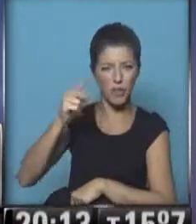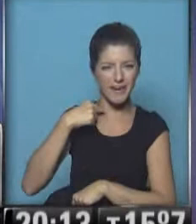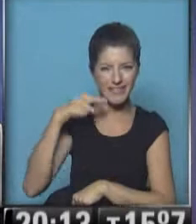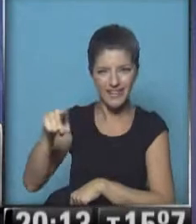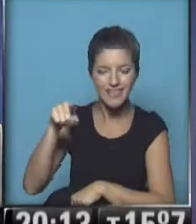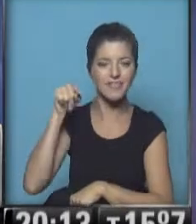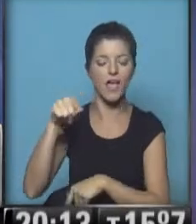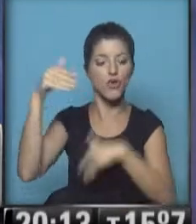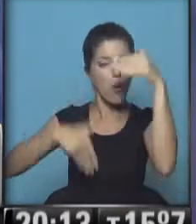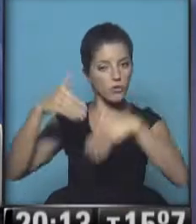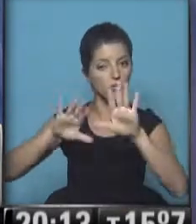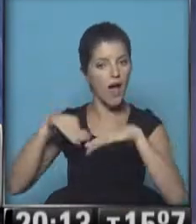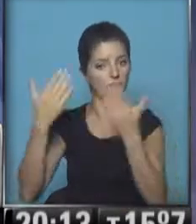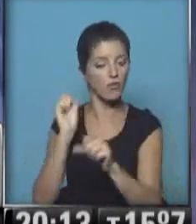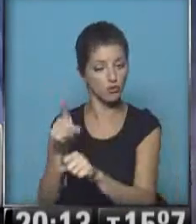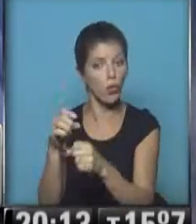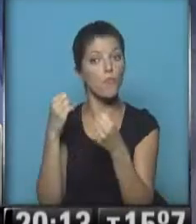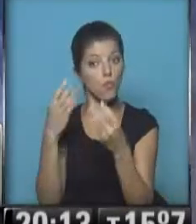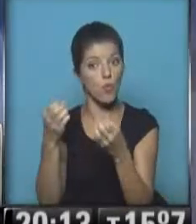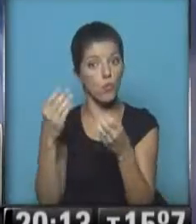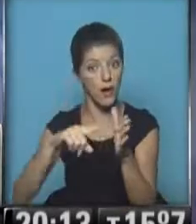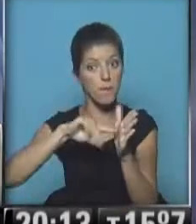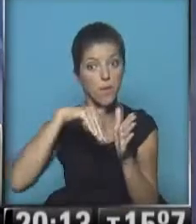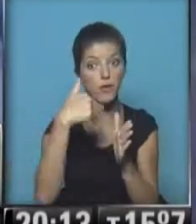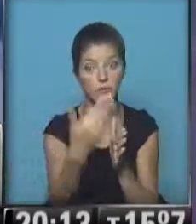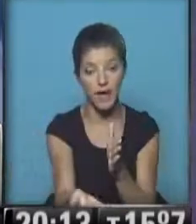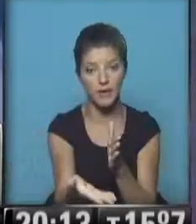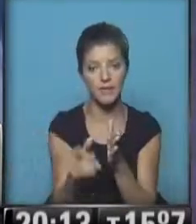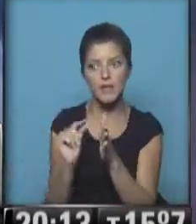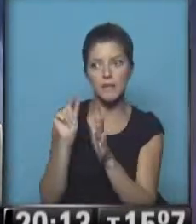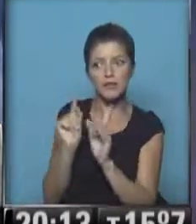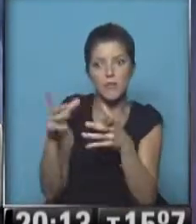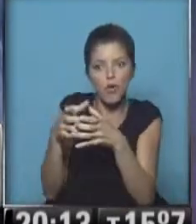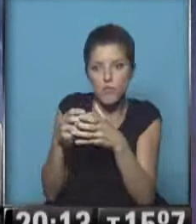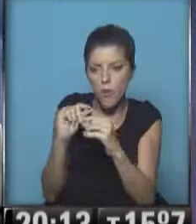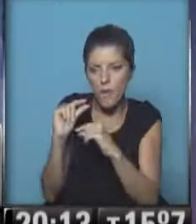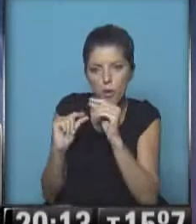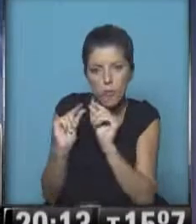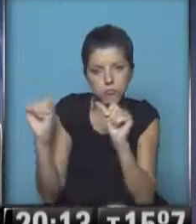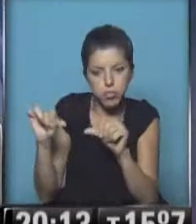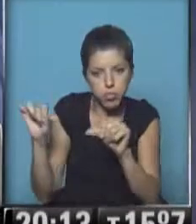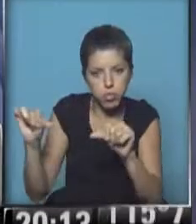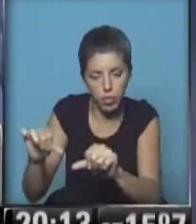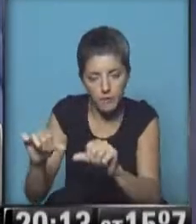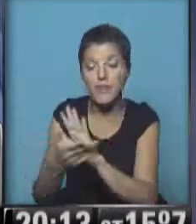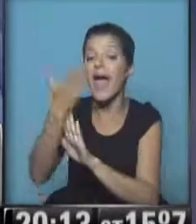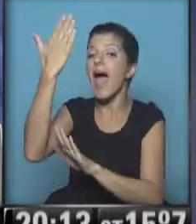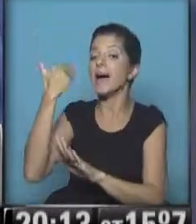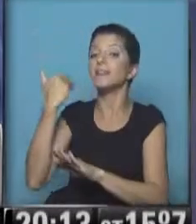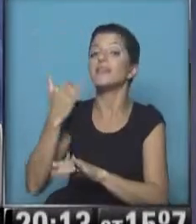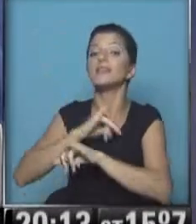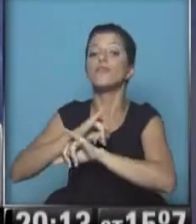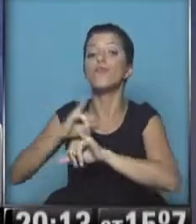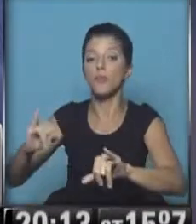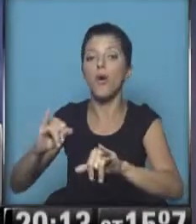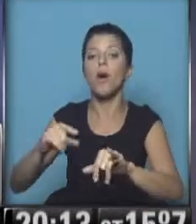consiguió inesperadamente un triunfo en la provincia de buenos aires- se empieza a desinflar se había anunciado en ese momento una migración masiva